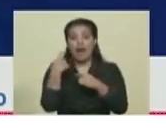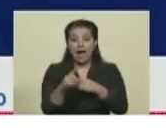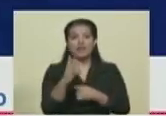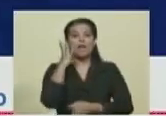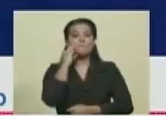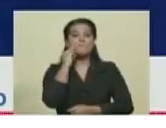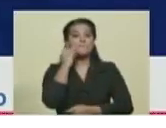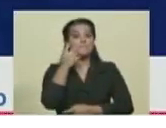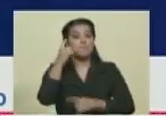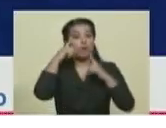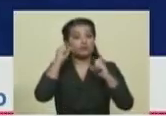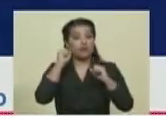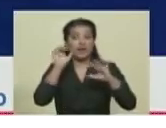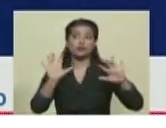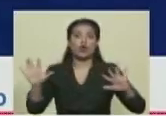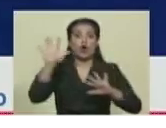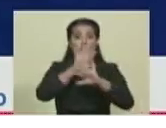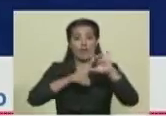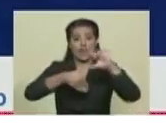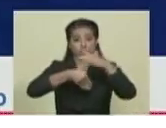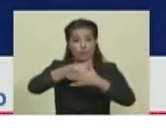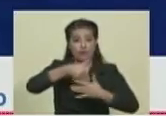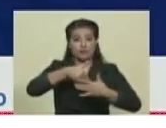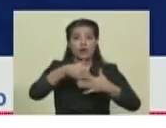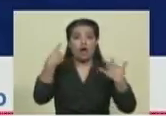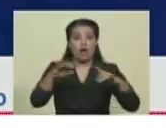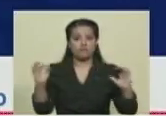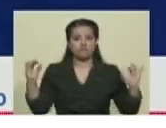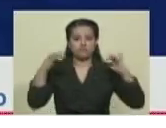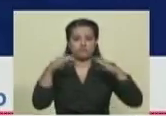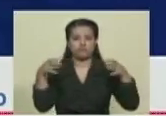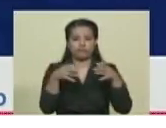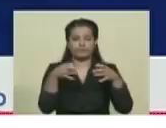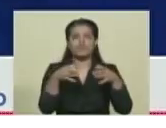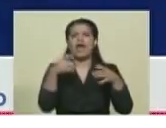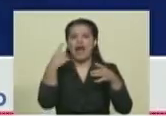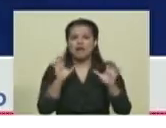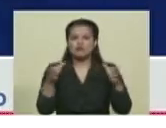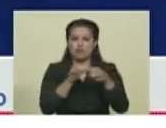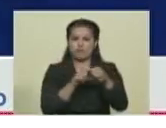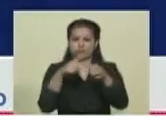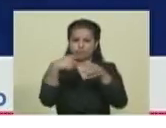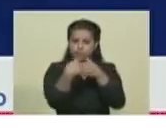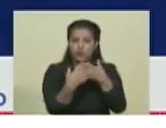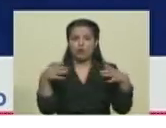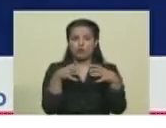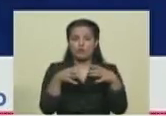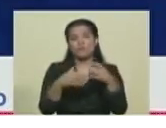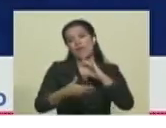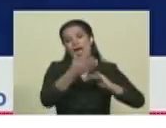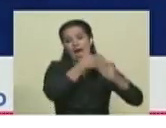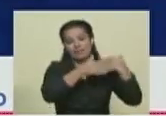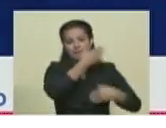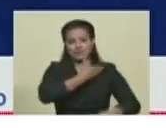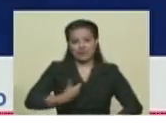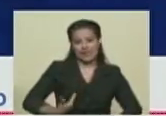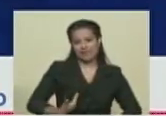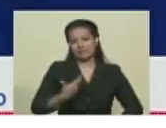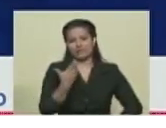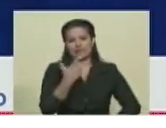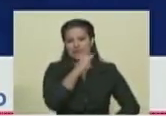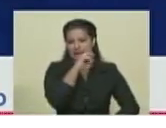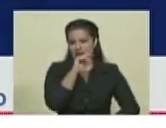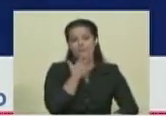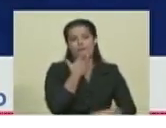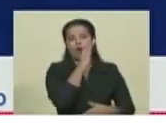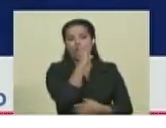expertos electorales de todo el continente americano que han sido presidentes de poder electoral o de consejos electorales en países como